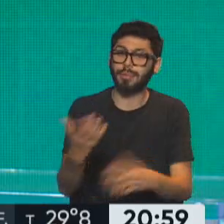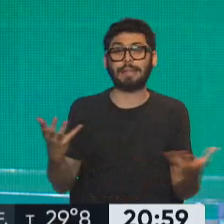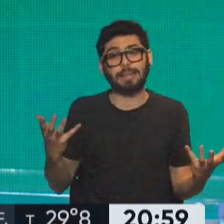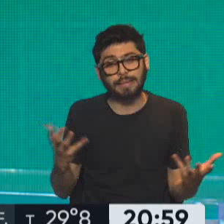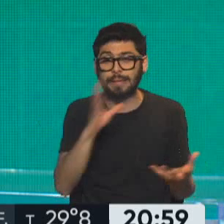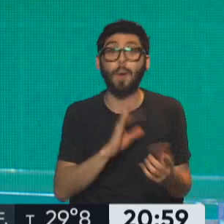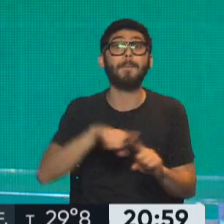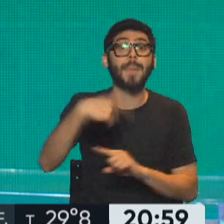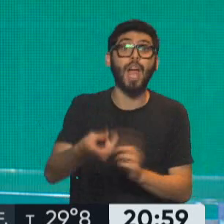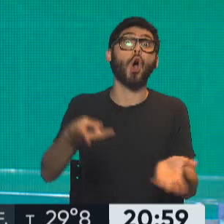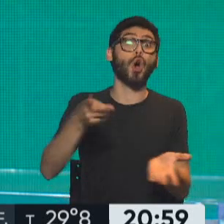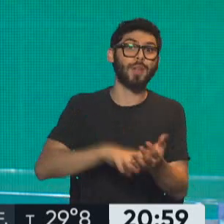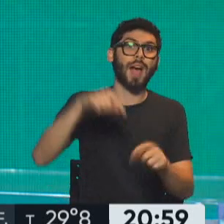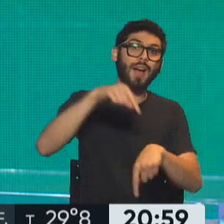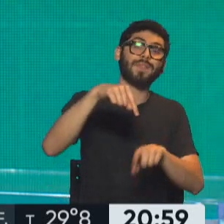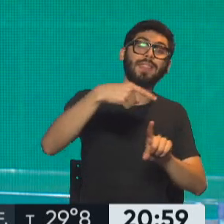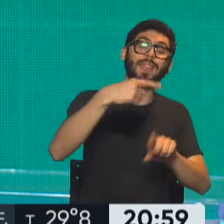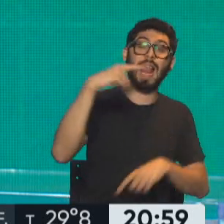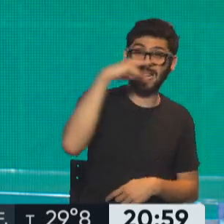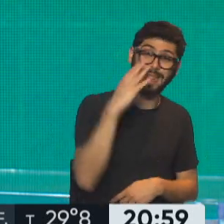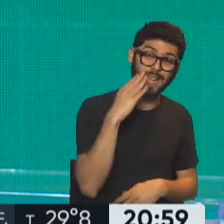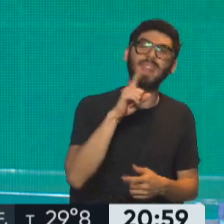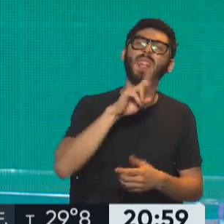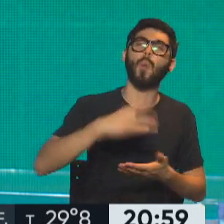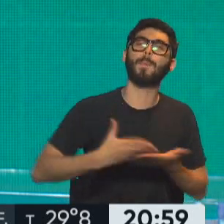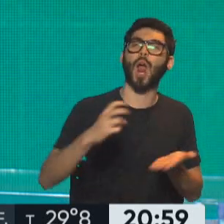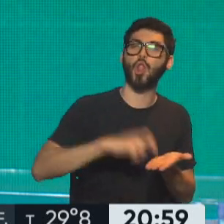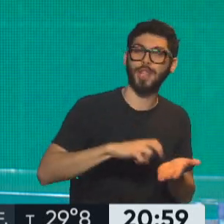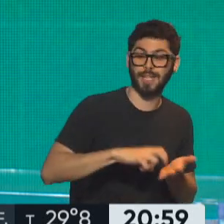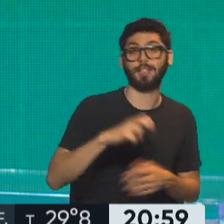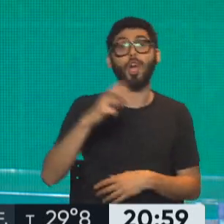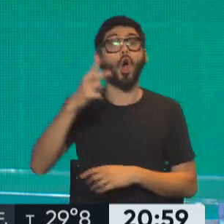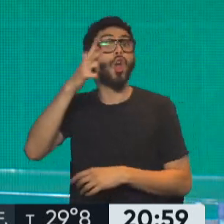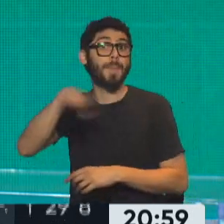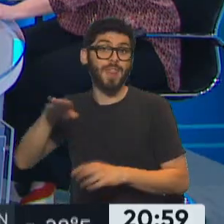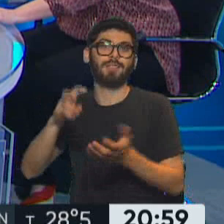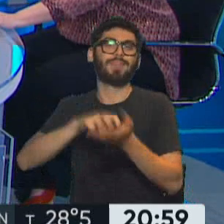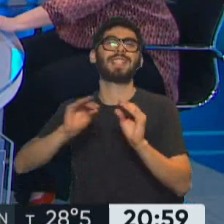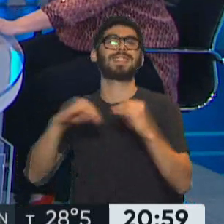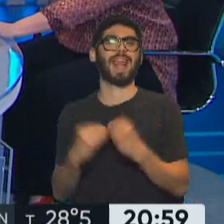mañana nos encontramos nuevamente aquí, 19 horas con Televisión Pública Noticias, 20:30 con cierre de edición.